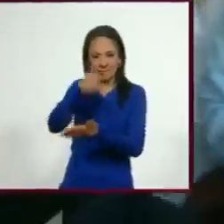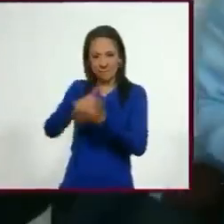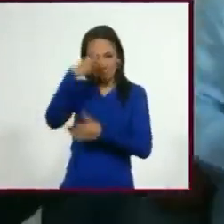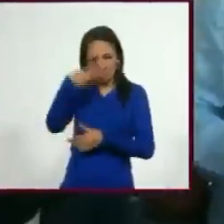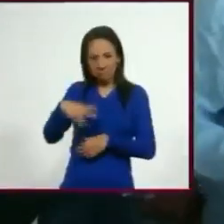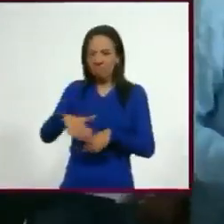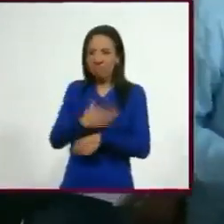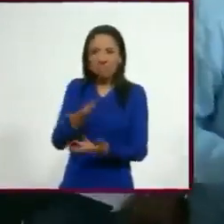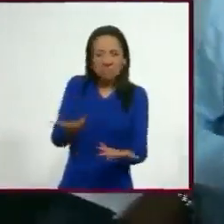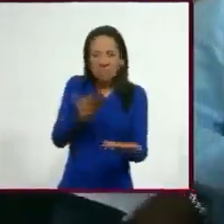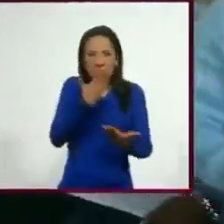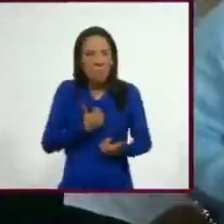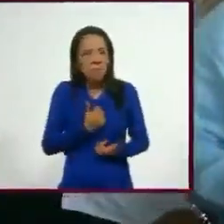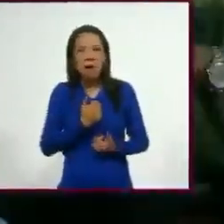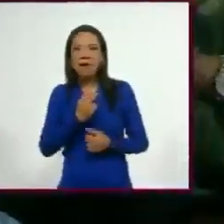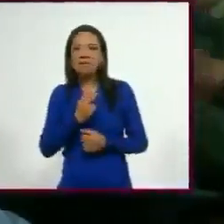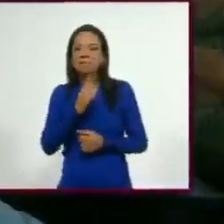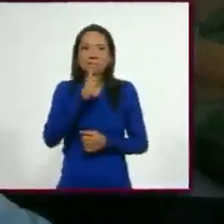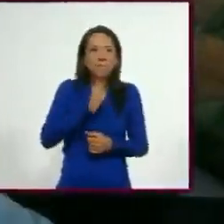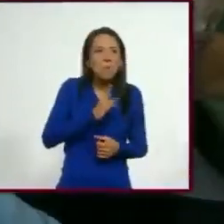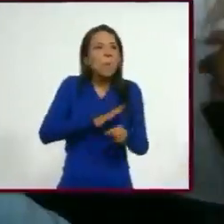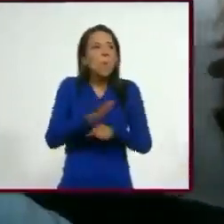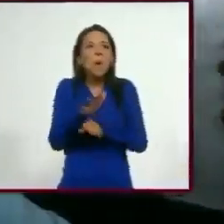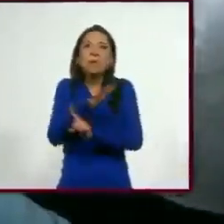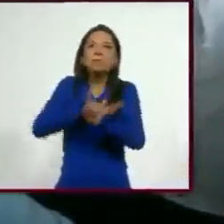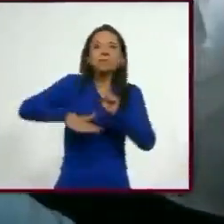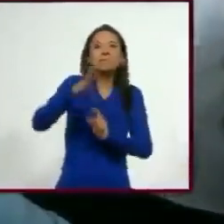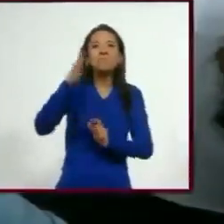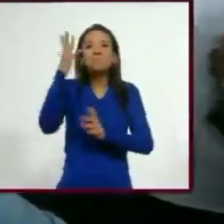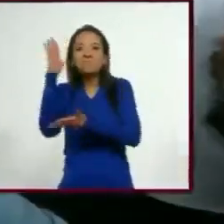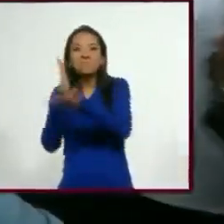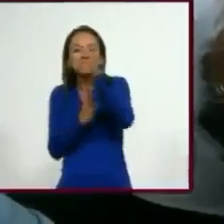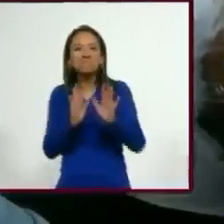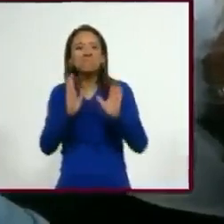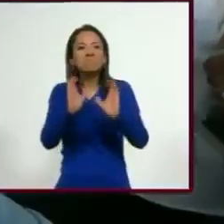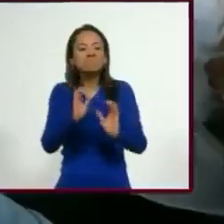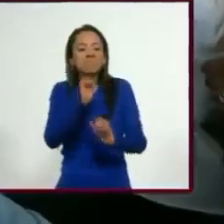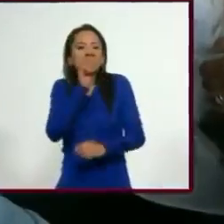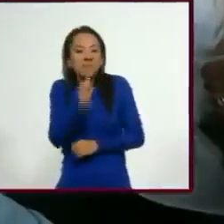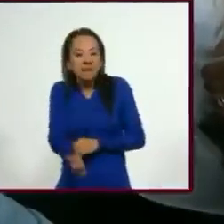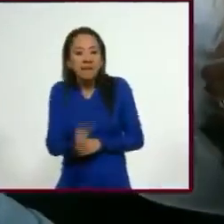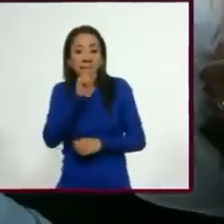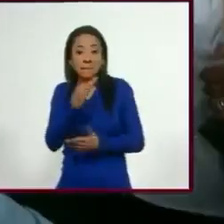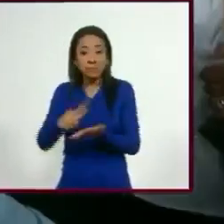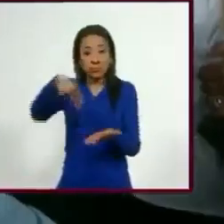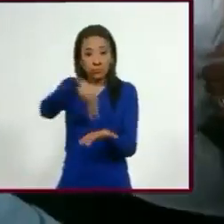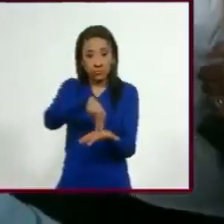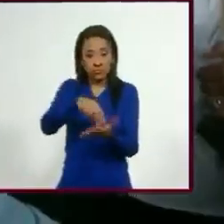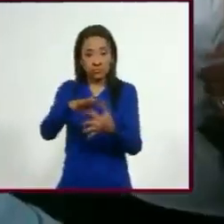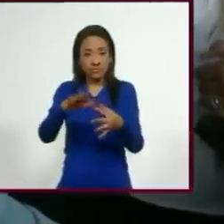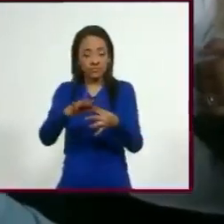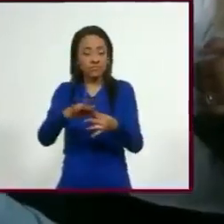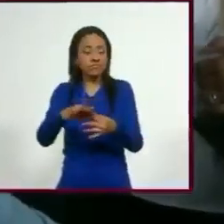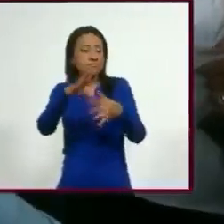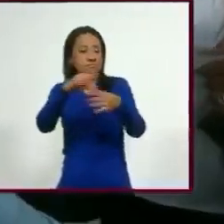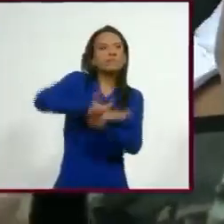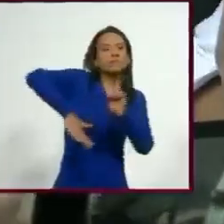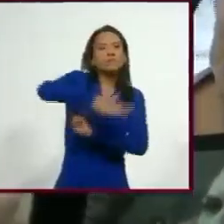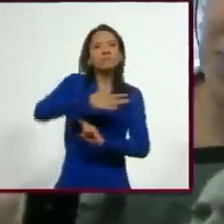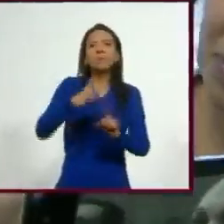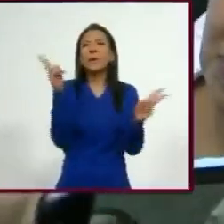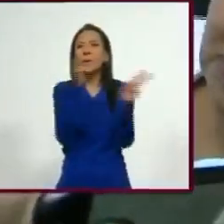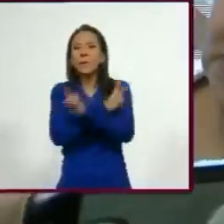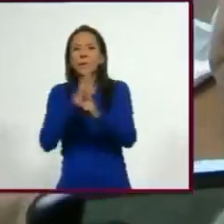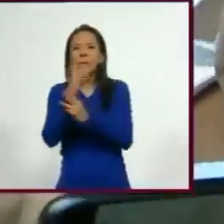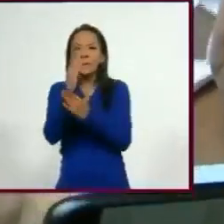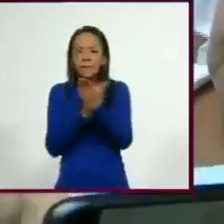seguridad, becas para niños y jóvenes, recuperación del poder adquisitivo y transporte eficiente. La